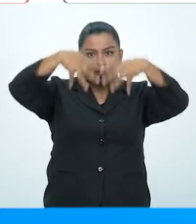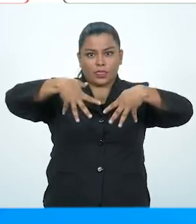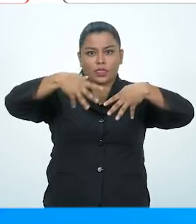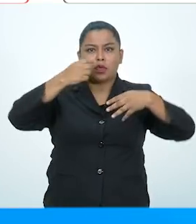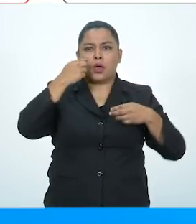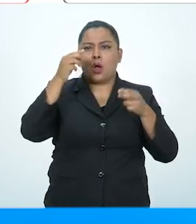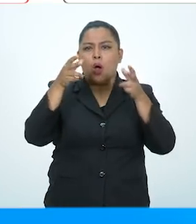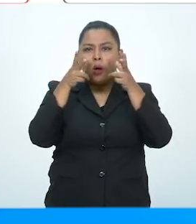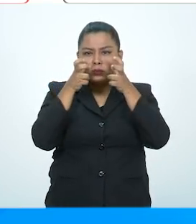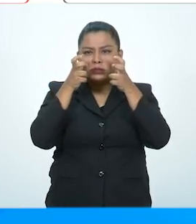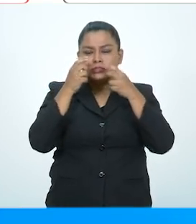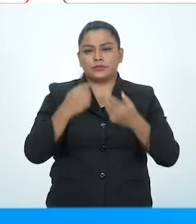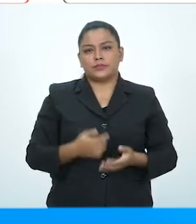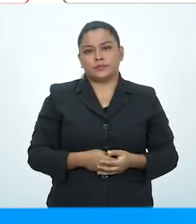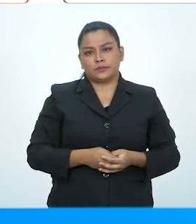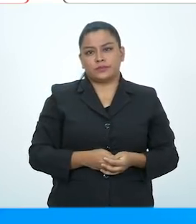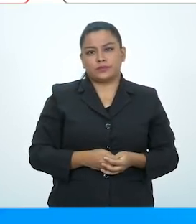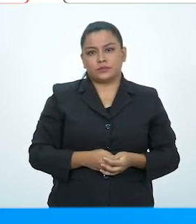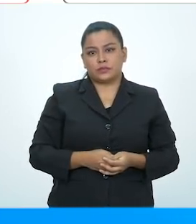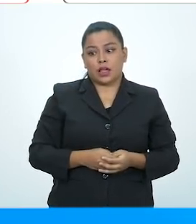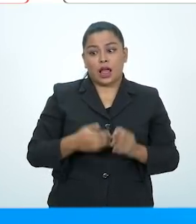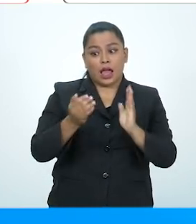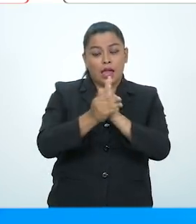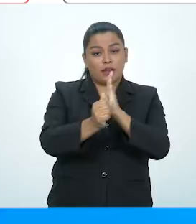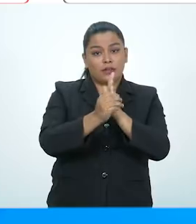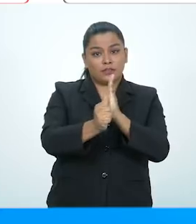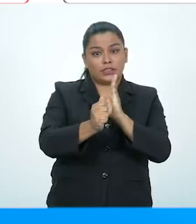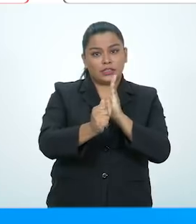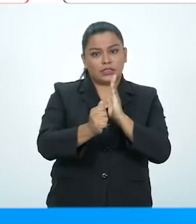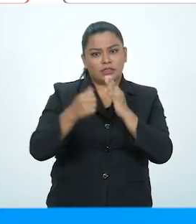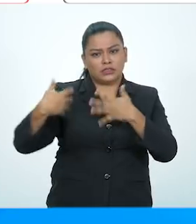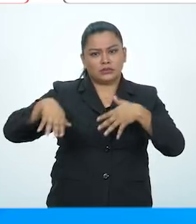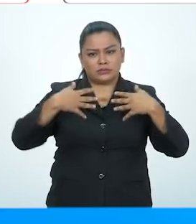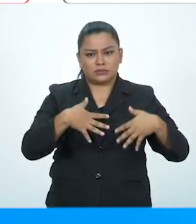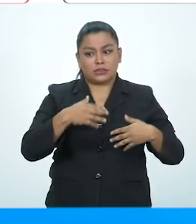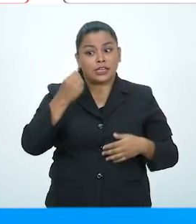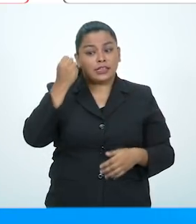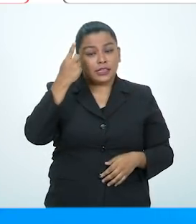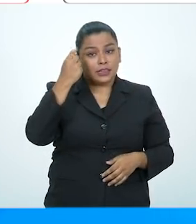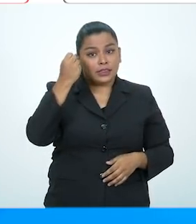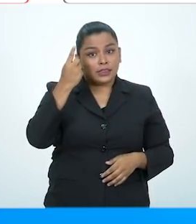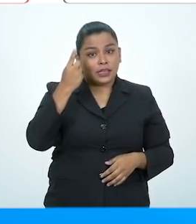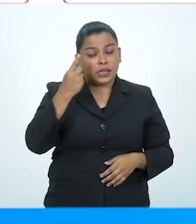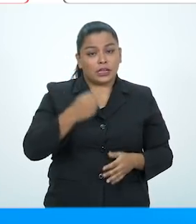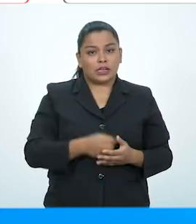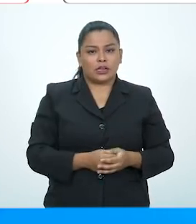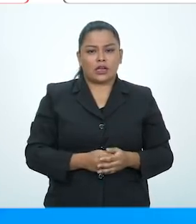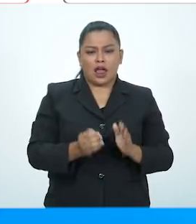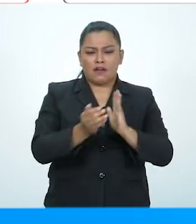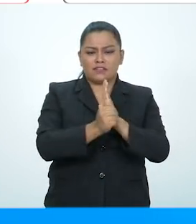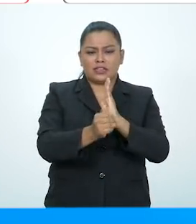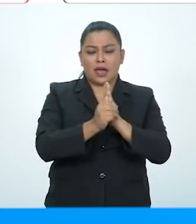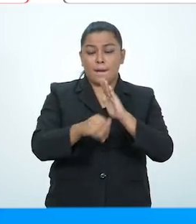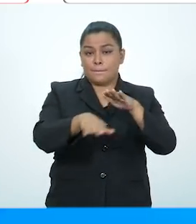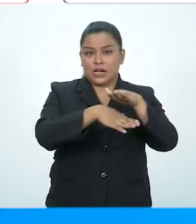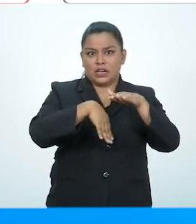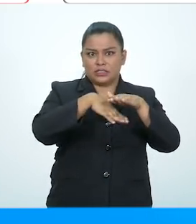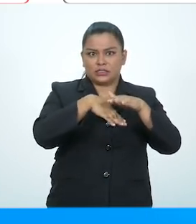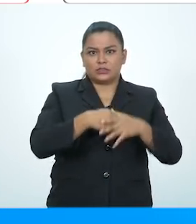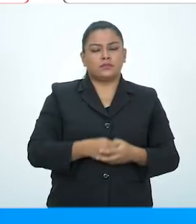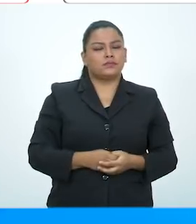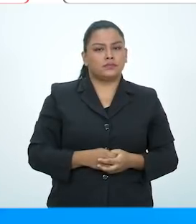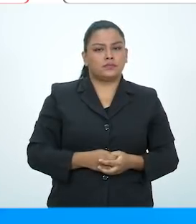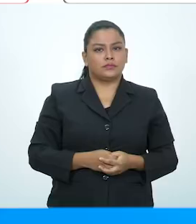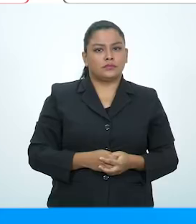esquema podemos observar que las habilidades de recordar y comprender corresponden a habilidades